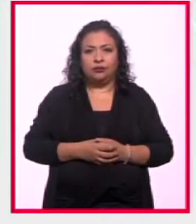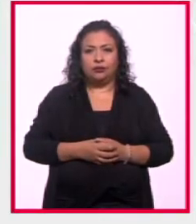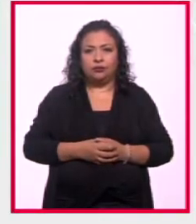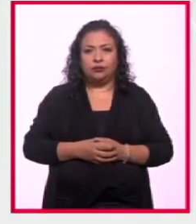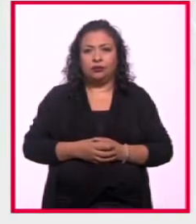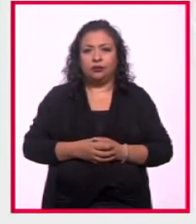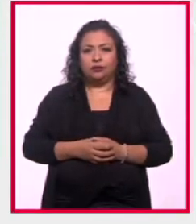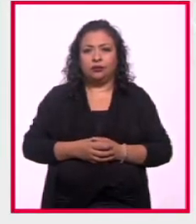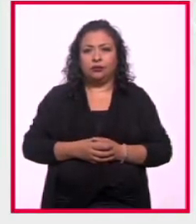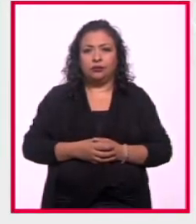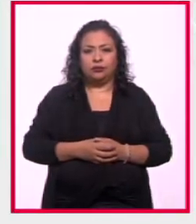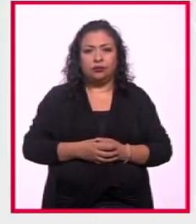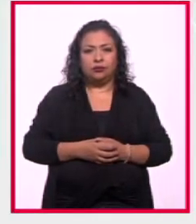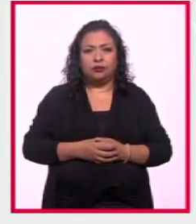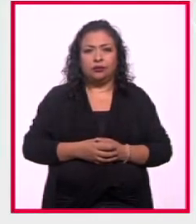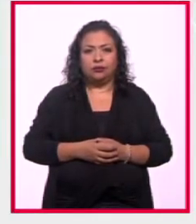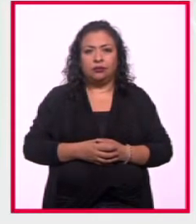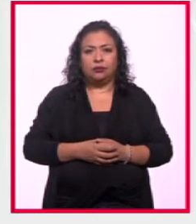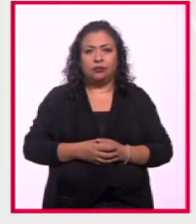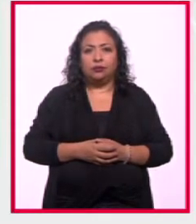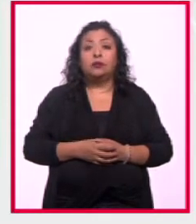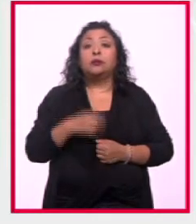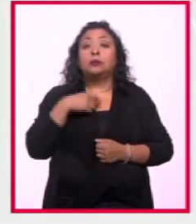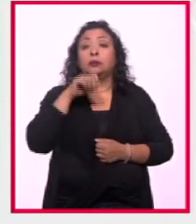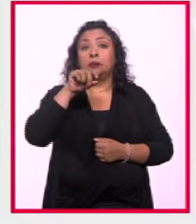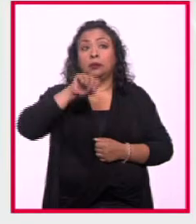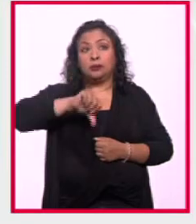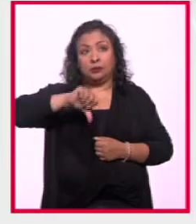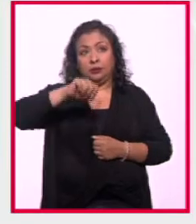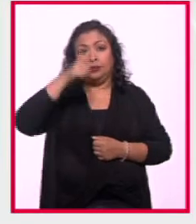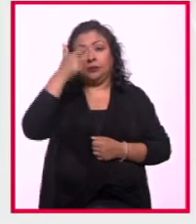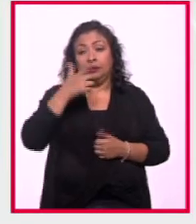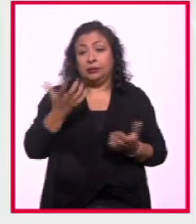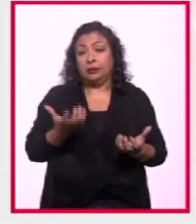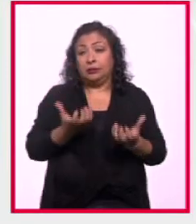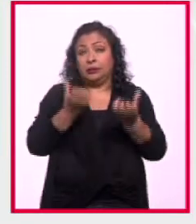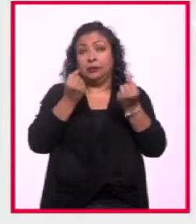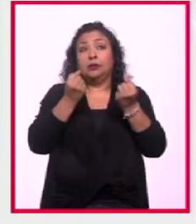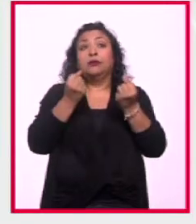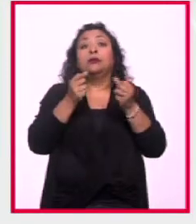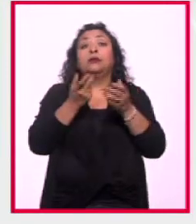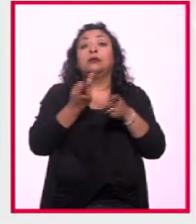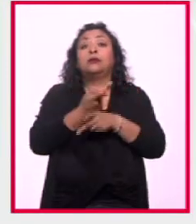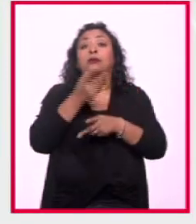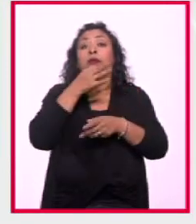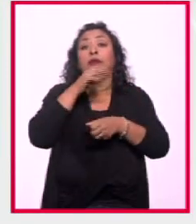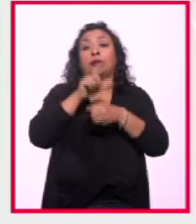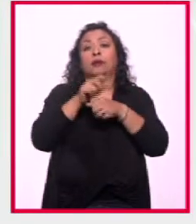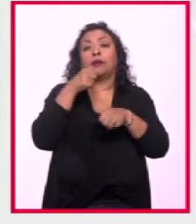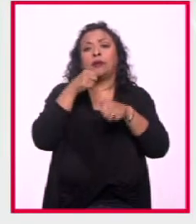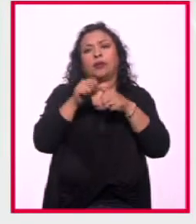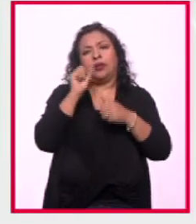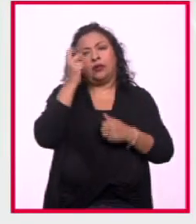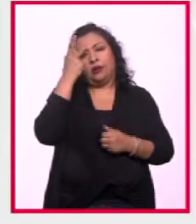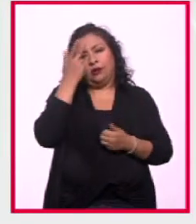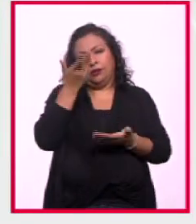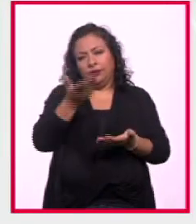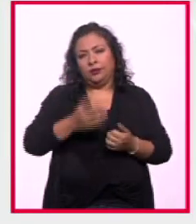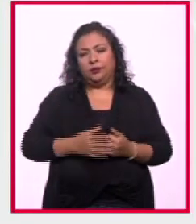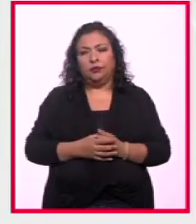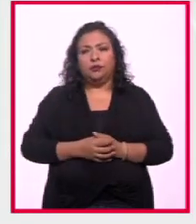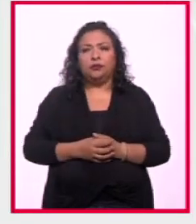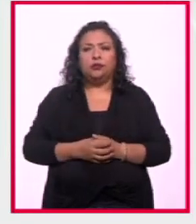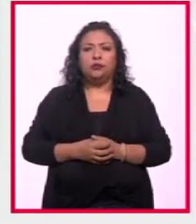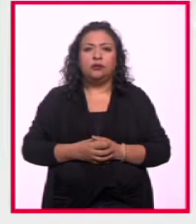una visión en alza y también esta noche continuamos rescatando los ecos del festival de las letras de salir potosí